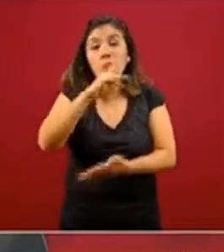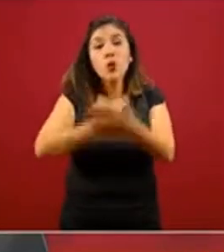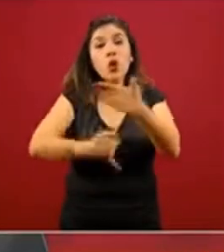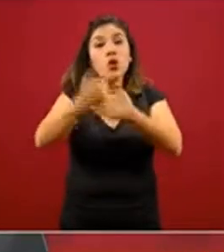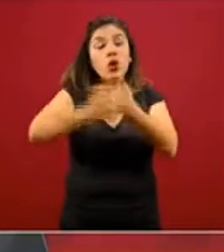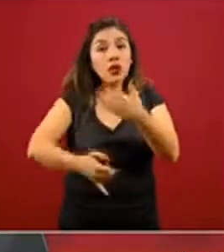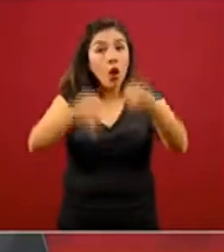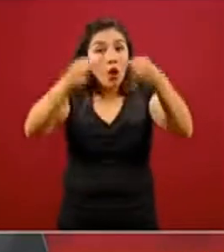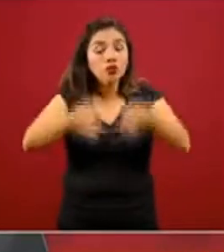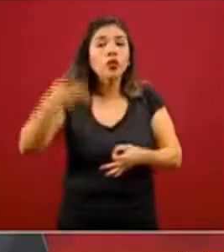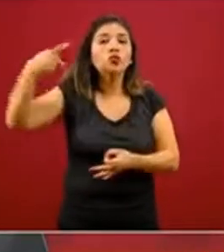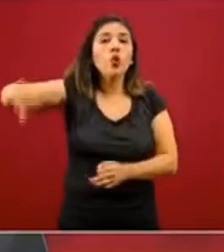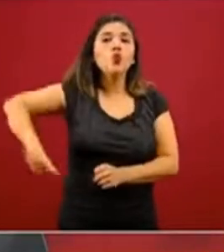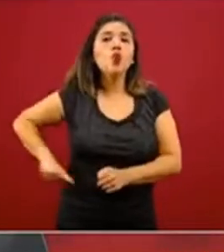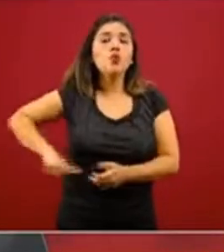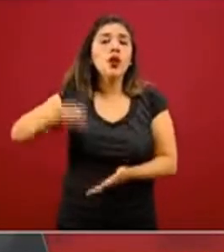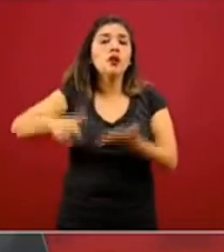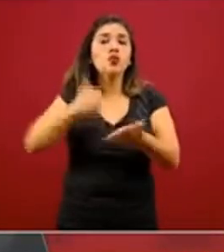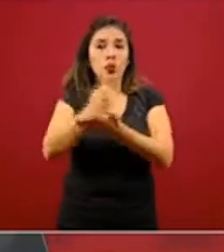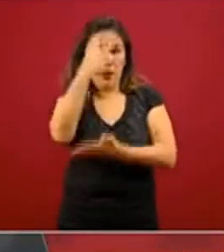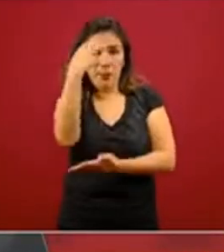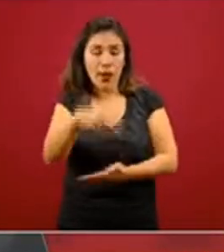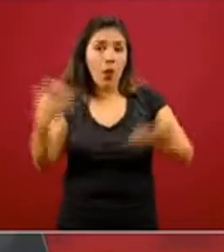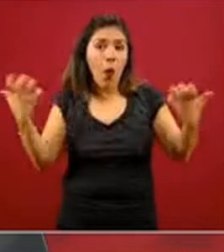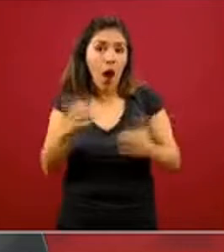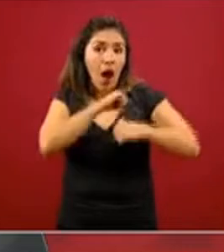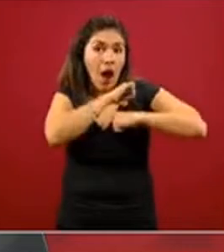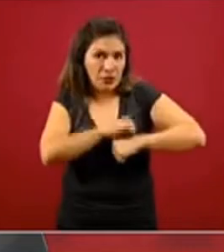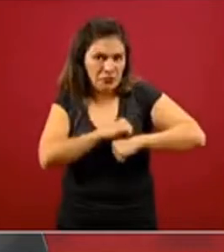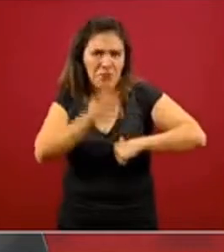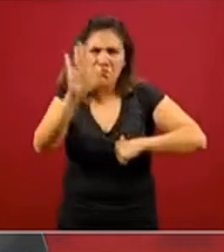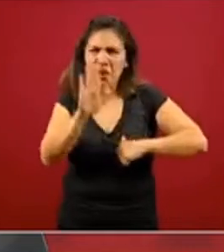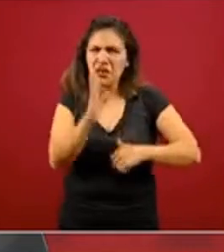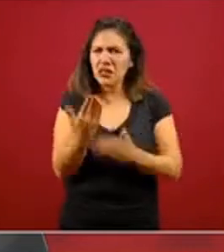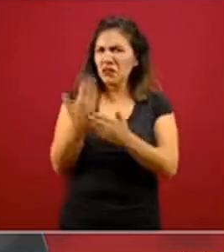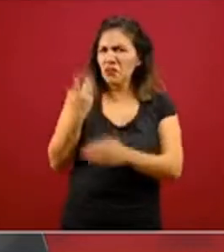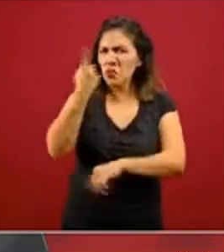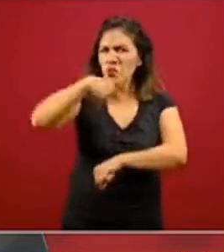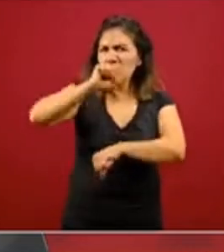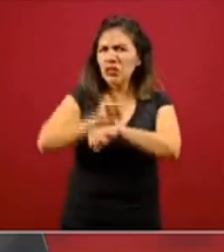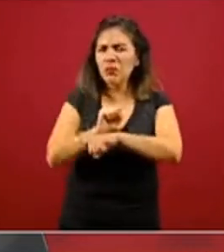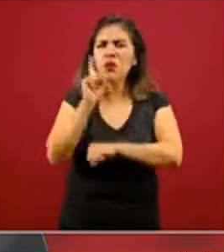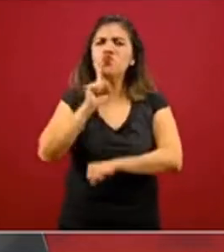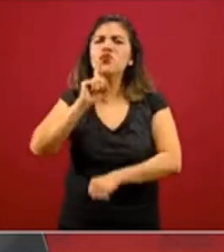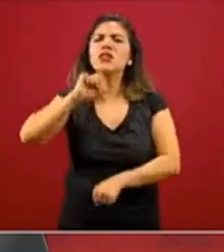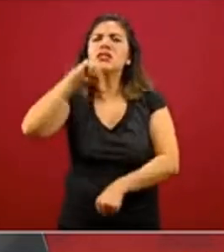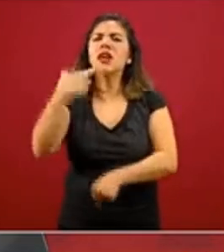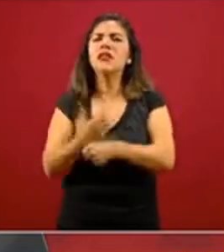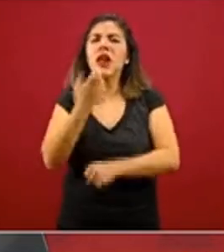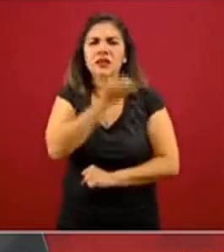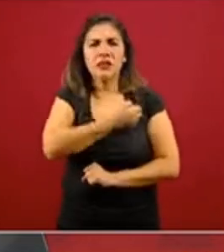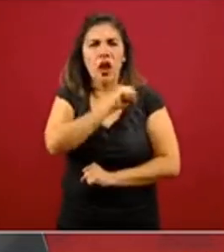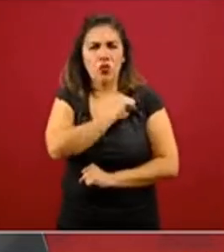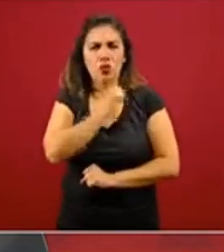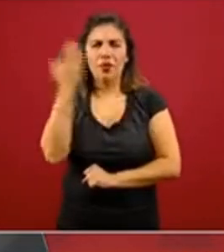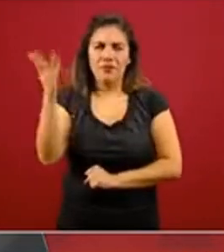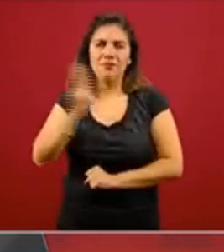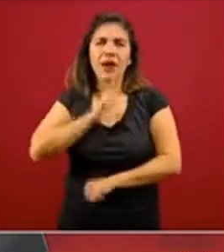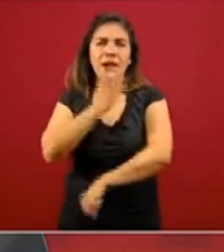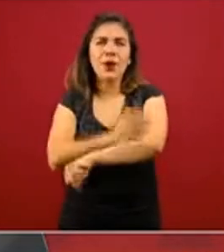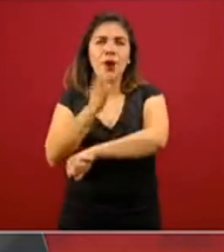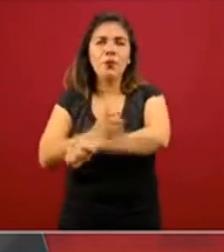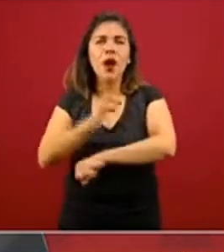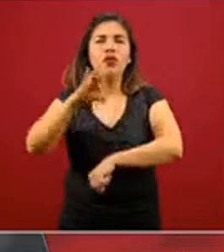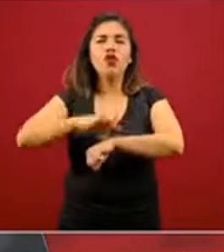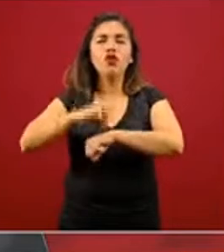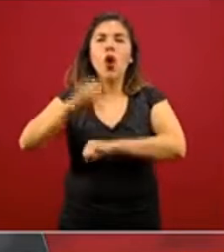ha establecido el Gobierno de la Ciudad de México. Me parece que la semana pasada la secretaria de Salud de la ciudad, nuestra querida